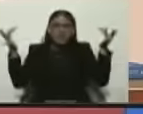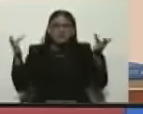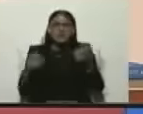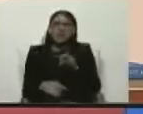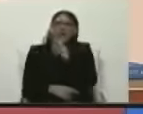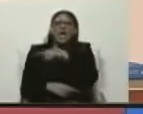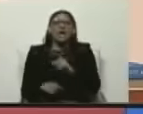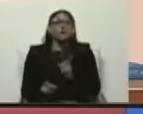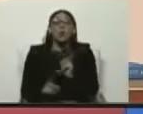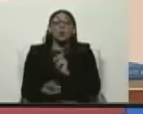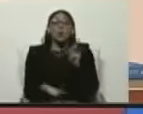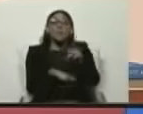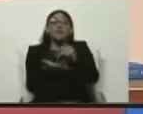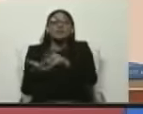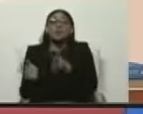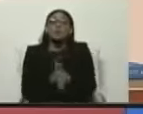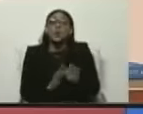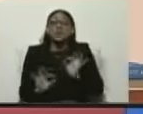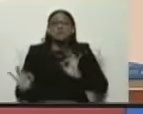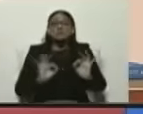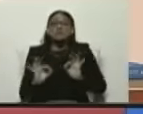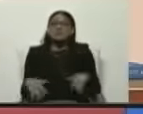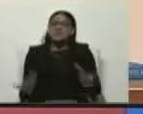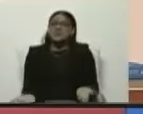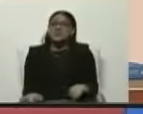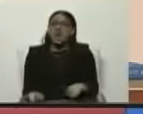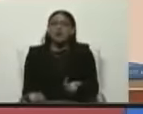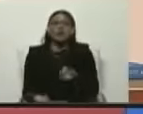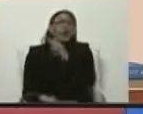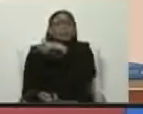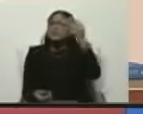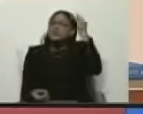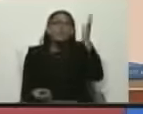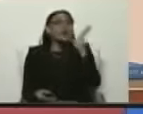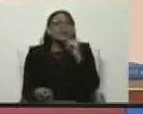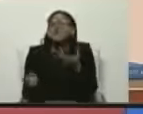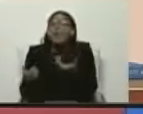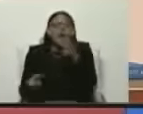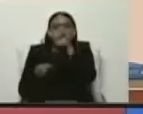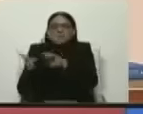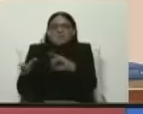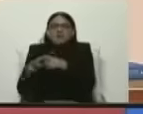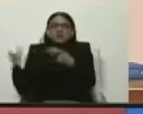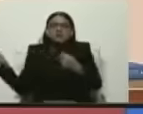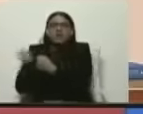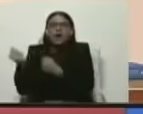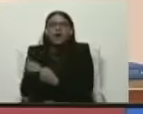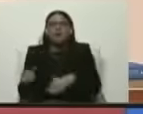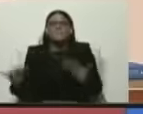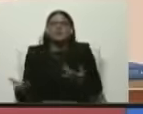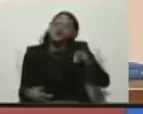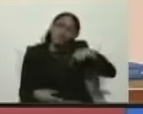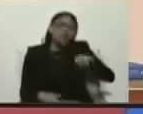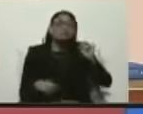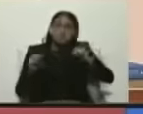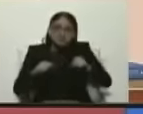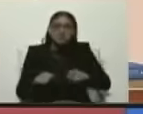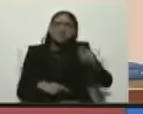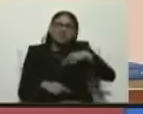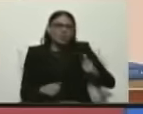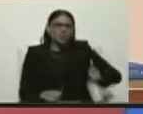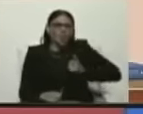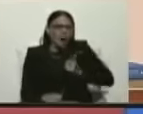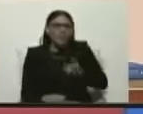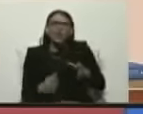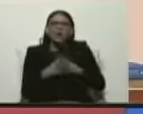según ellos. Yo creo que no tienen gente para hacerlo. Nosotros sí vamos aprovechando